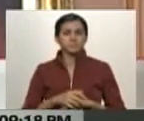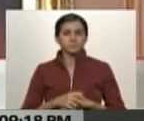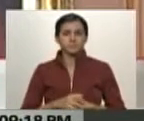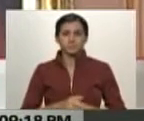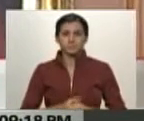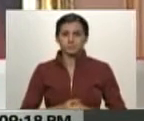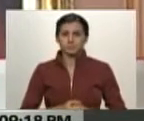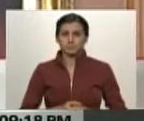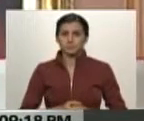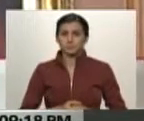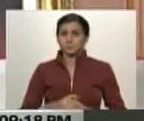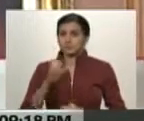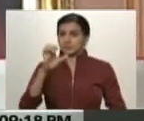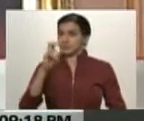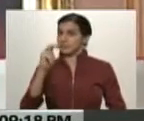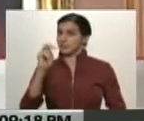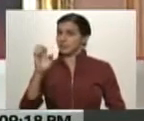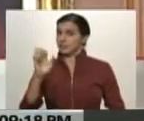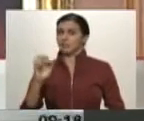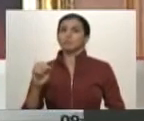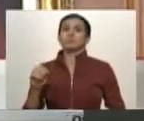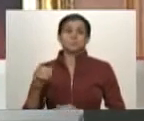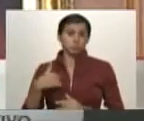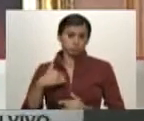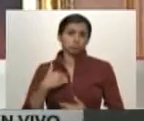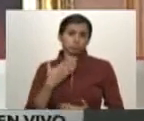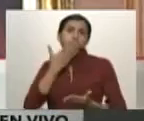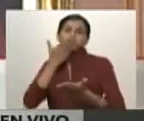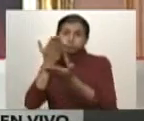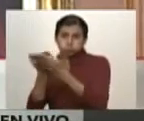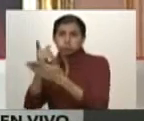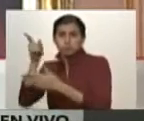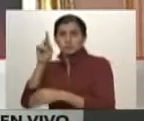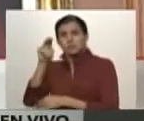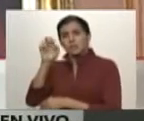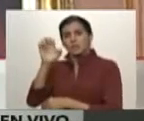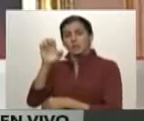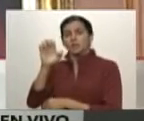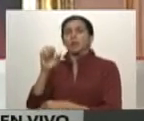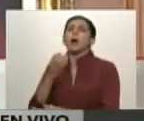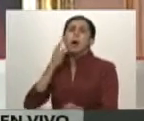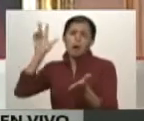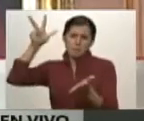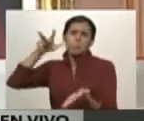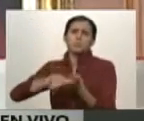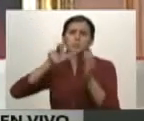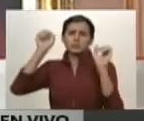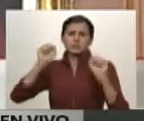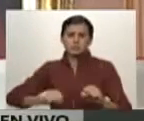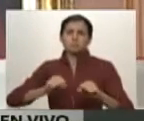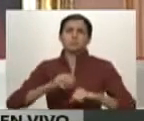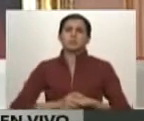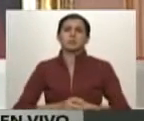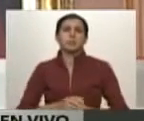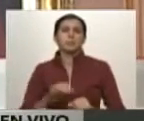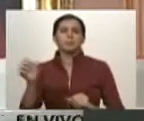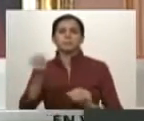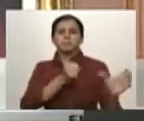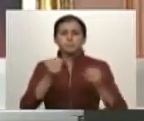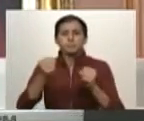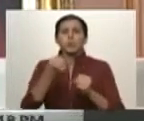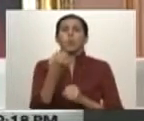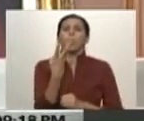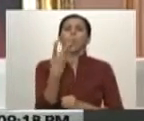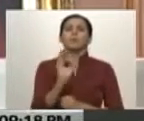el cn por propuesta nuestra aprobó la obligatoriedad de postular el 40 por ciento